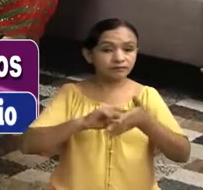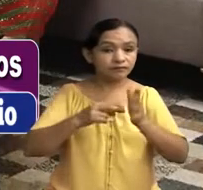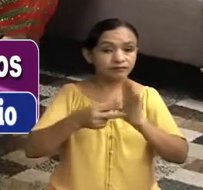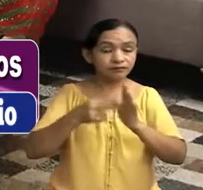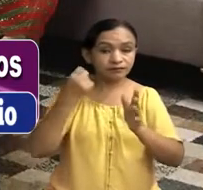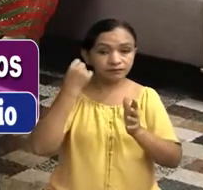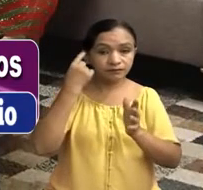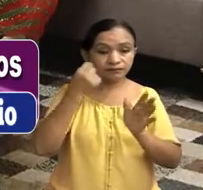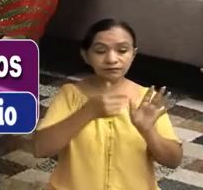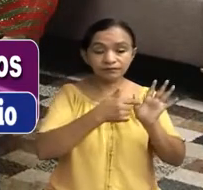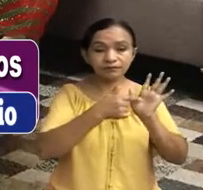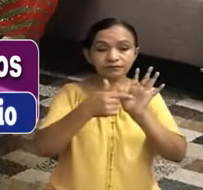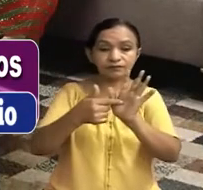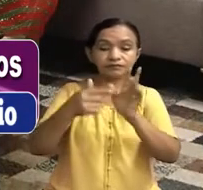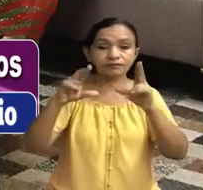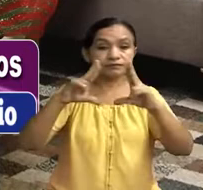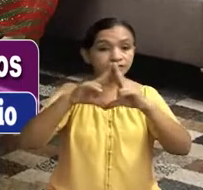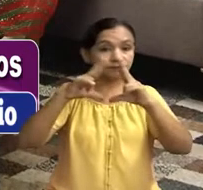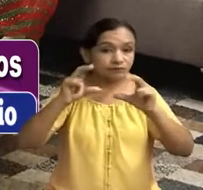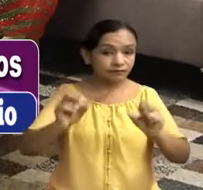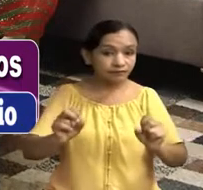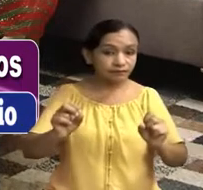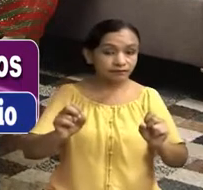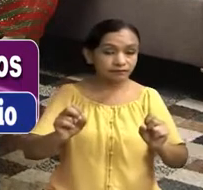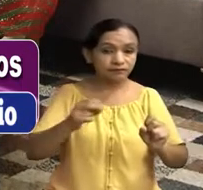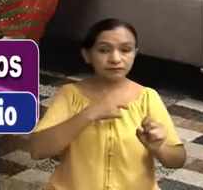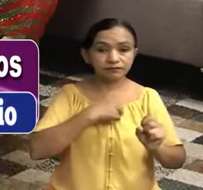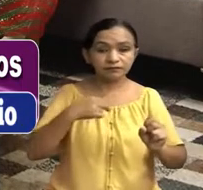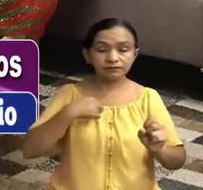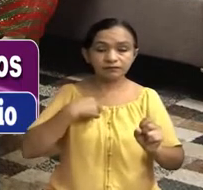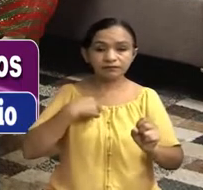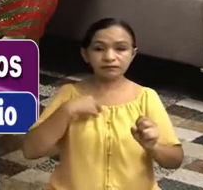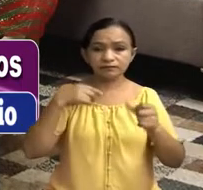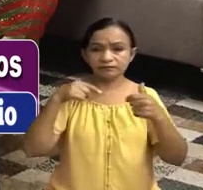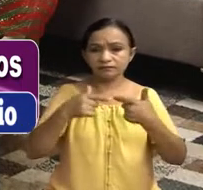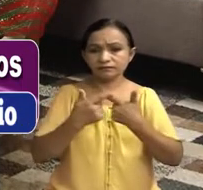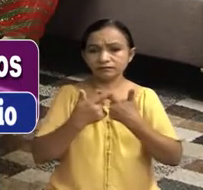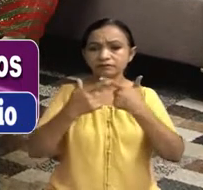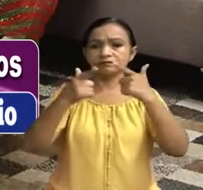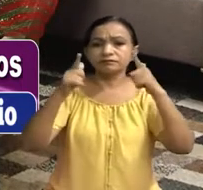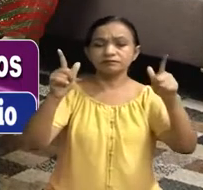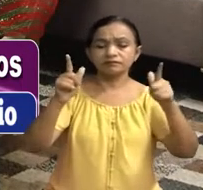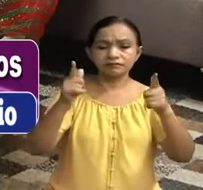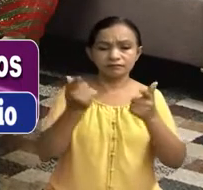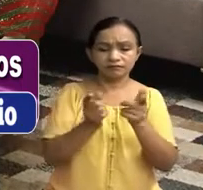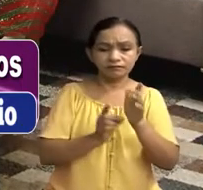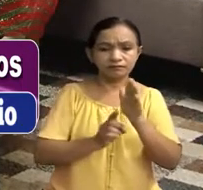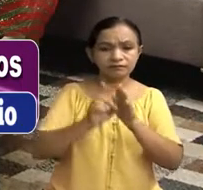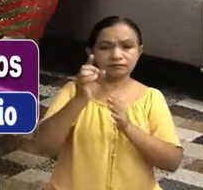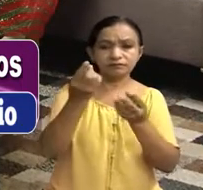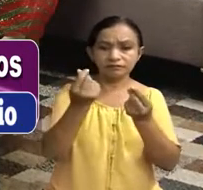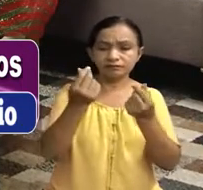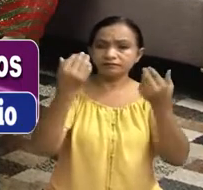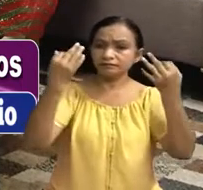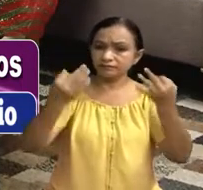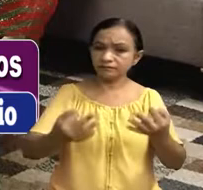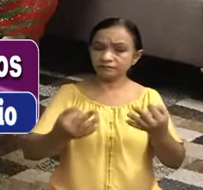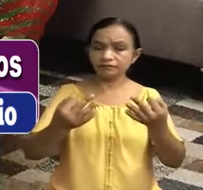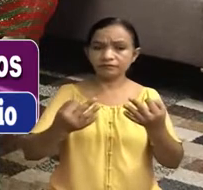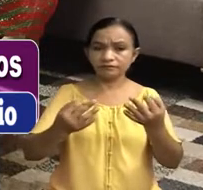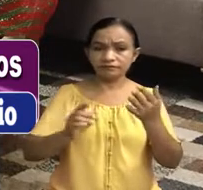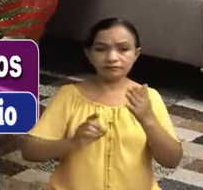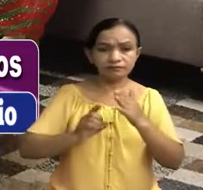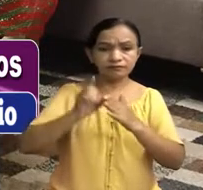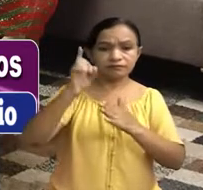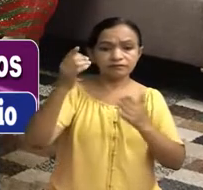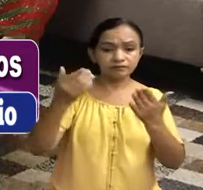partir del ejemplo de Nicaragua. Nos estamos emancipando, estamos logrando crecimiento económico, estabilidad, desarrollo a partir